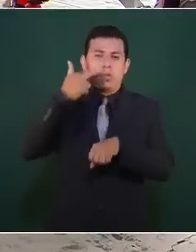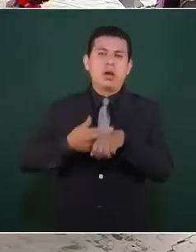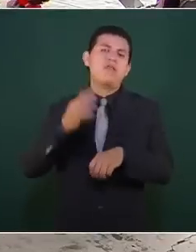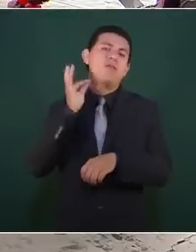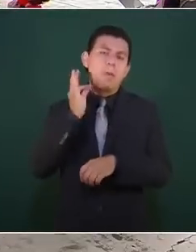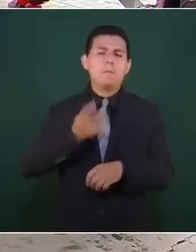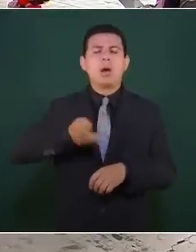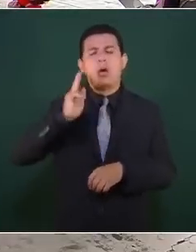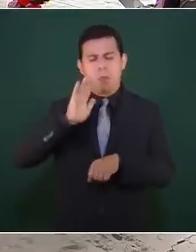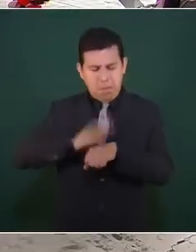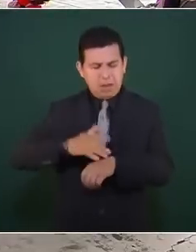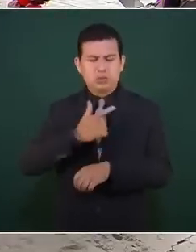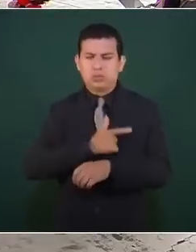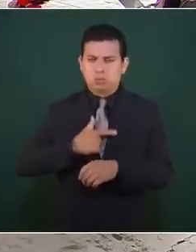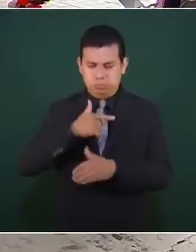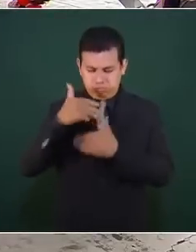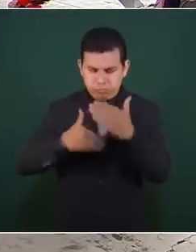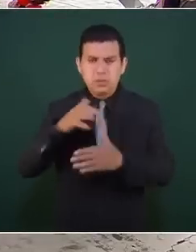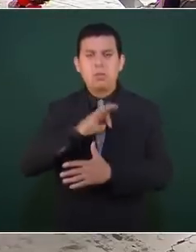podemos revisar con mucho gusto.